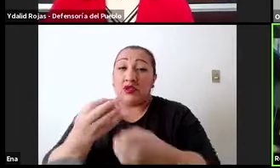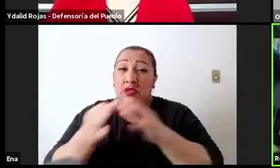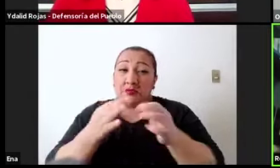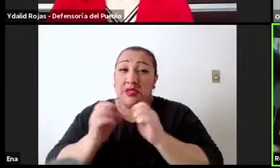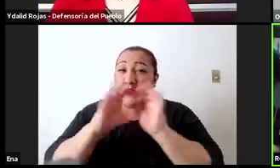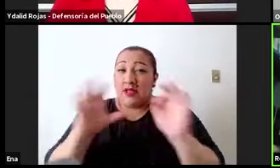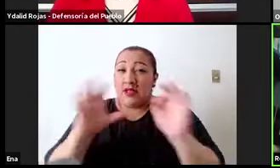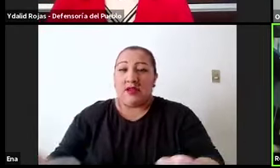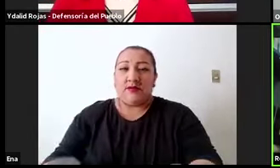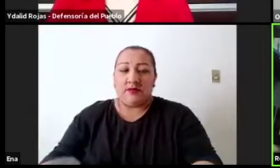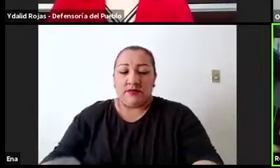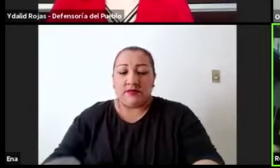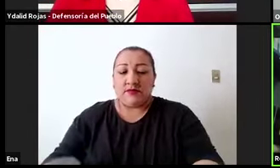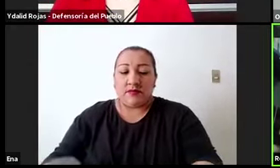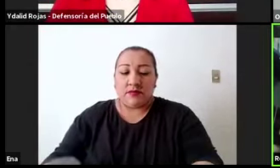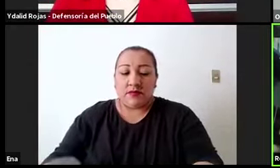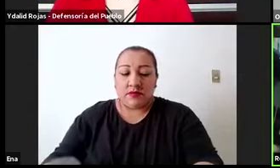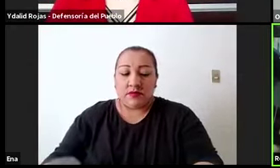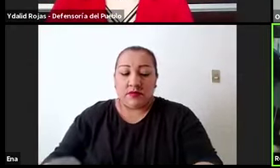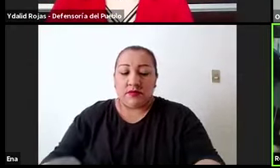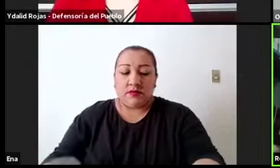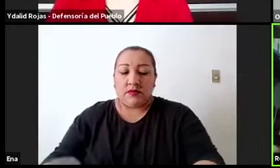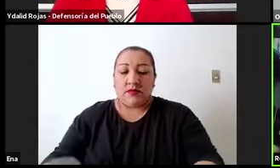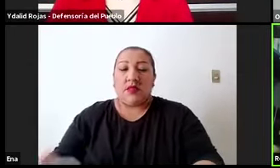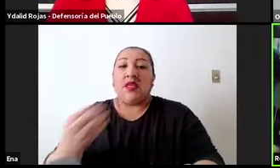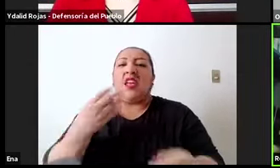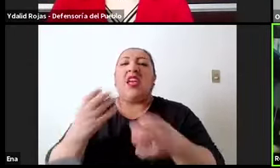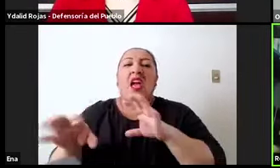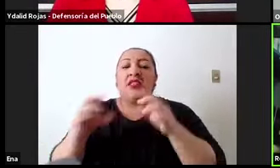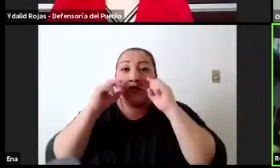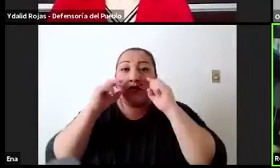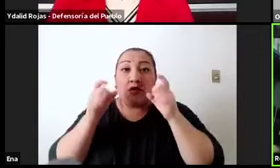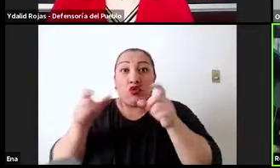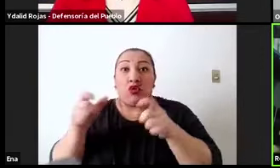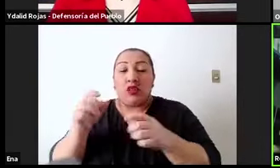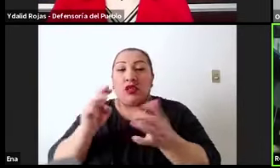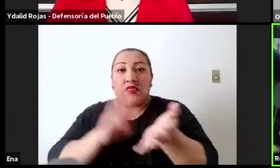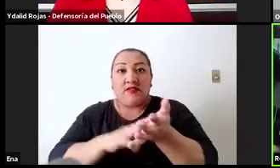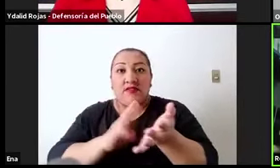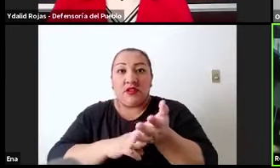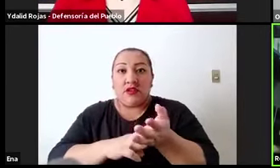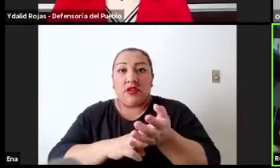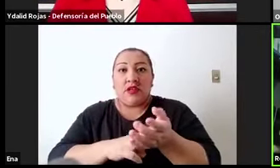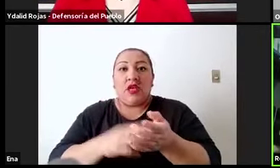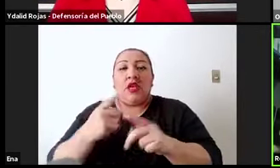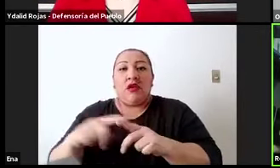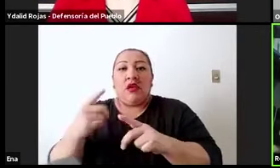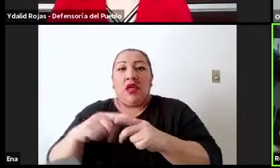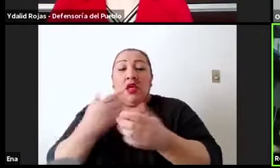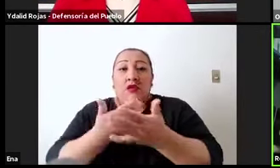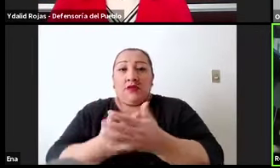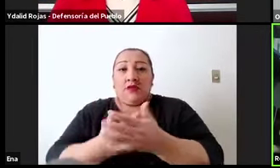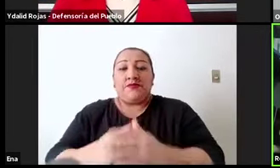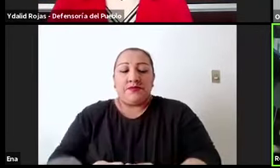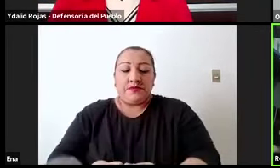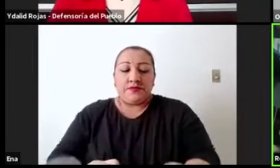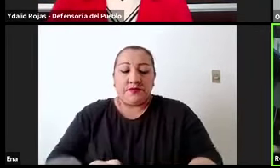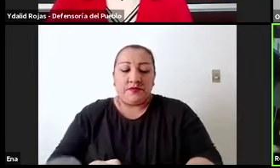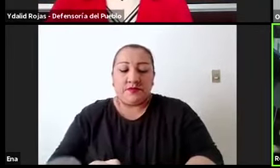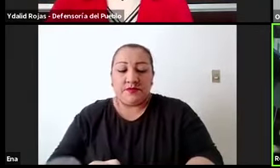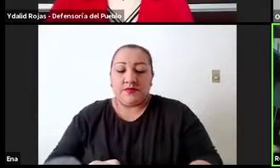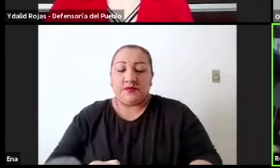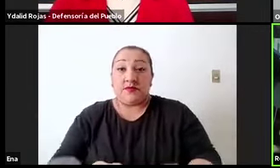la supervisión realizada por la Defensoría del Pueblo, explicaciones jurídicas y algunas de las propuestas. El texto completo lo pueden